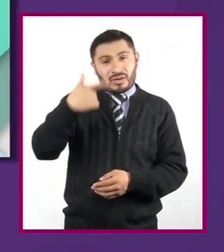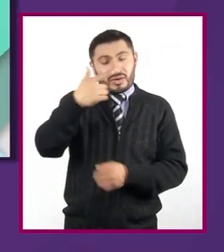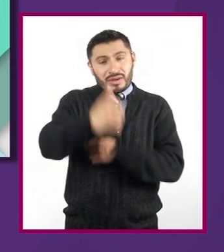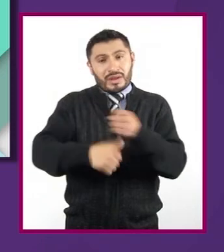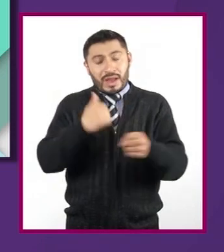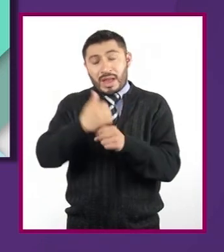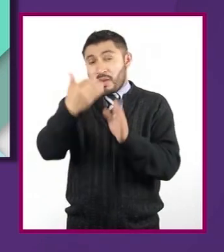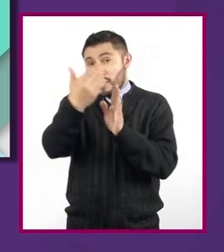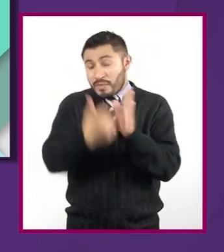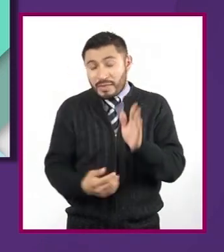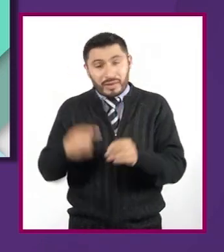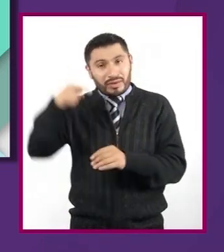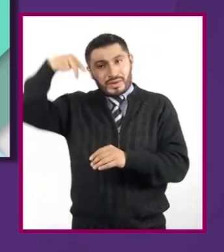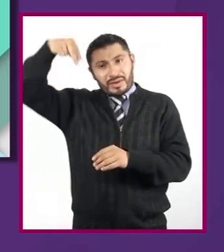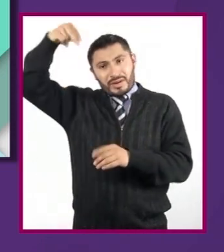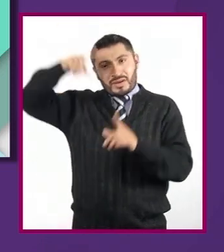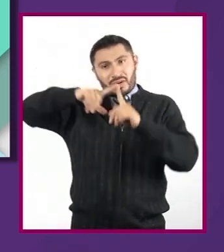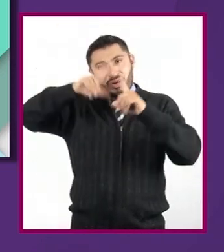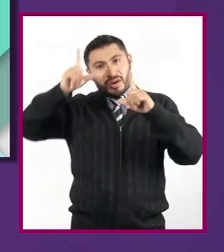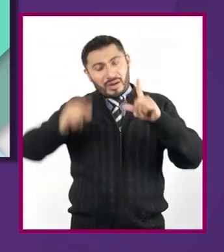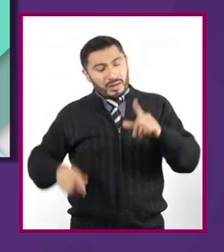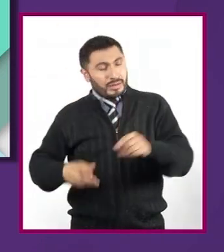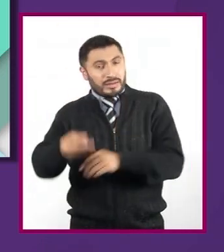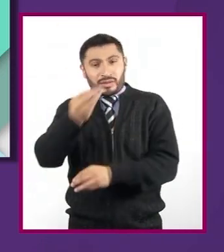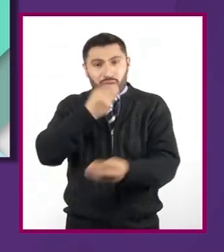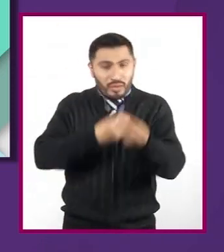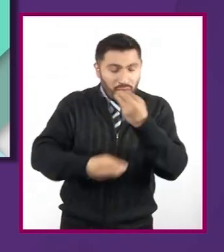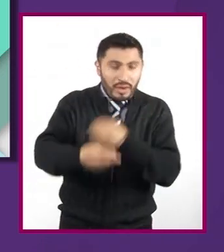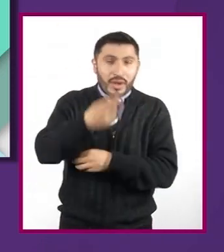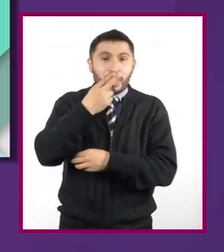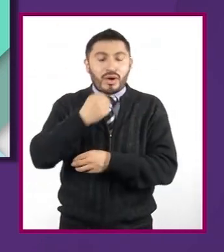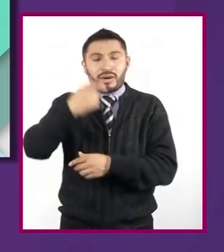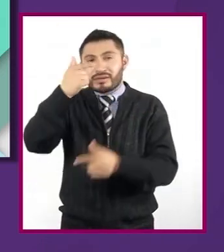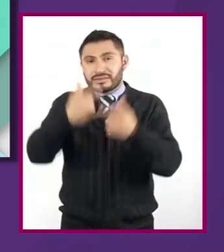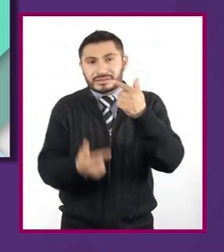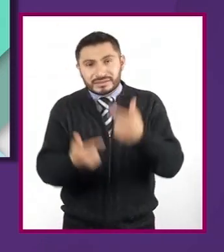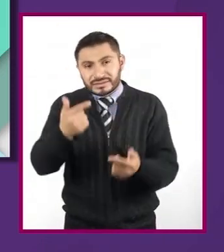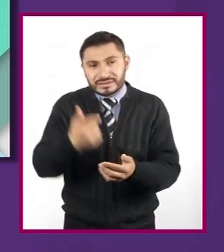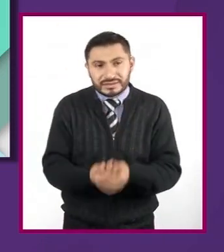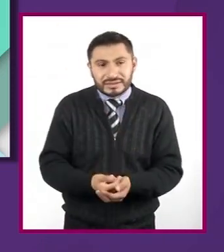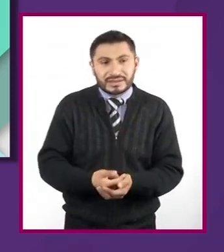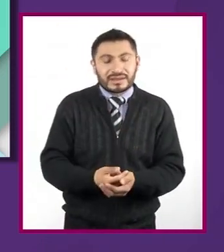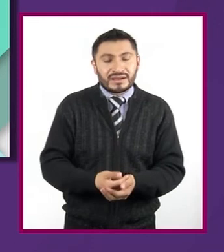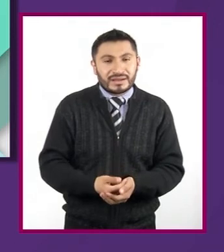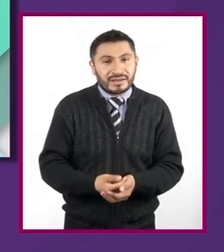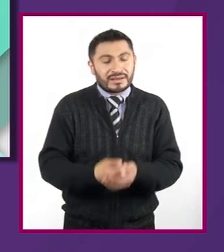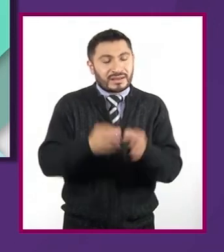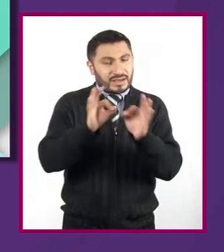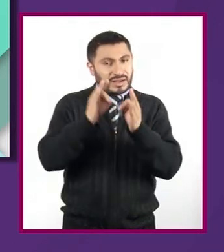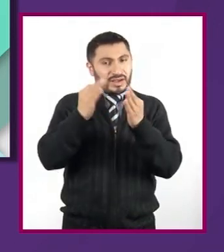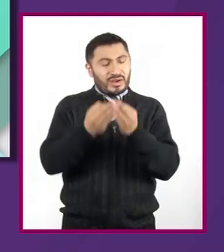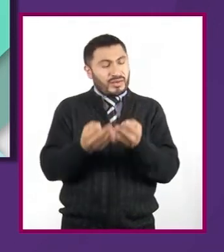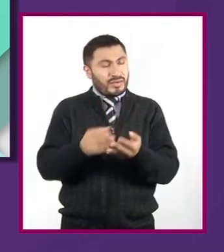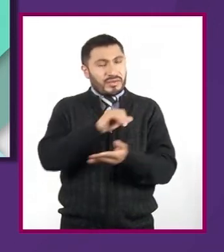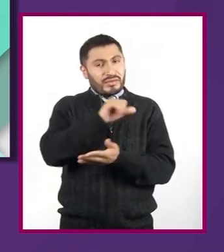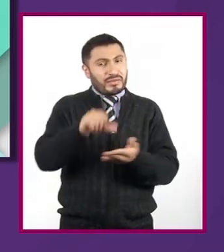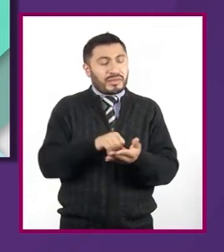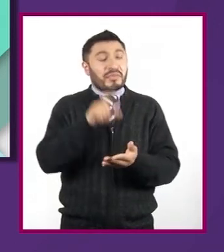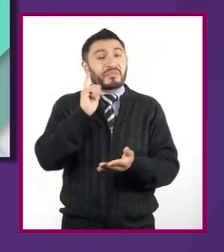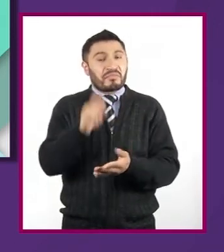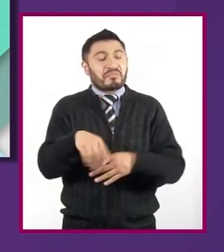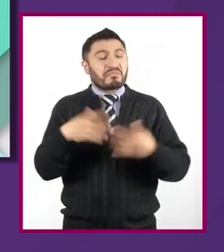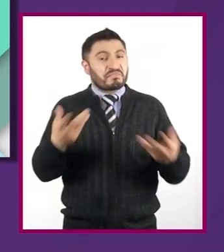región norte del país que consumen dulce y leche, las medidas de tendencia central